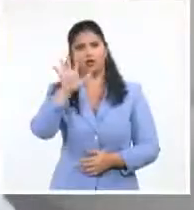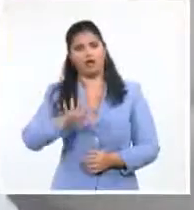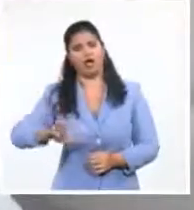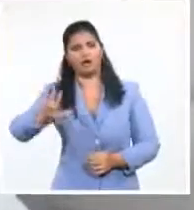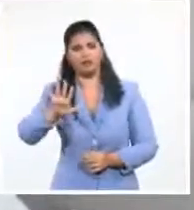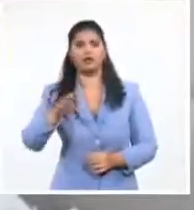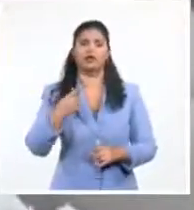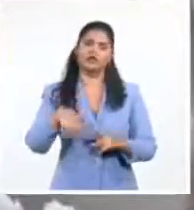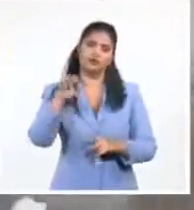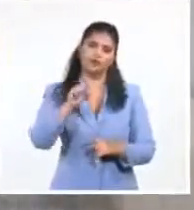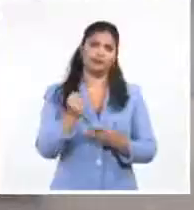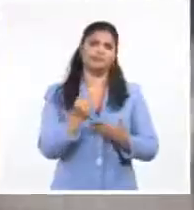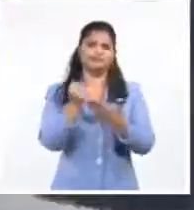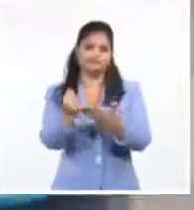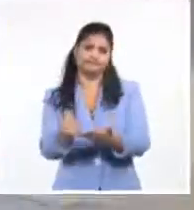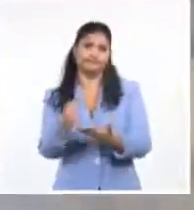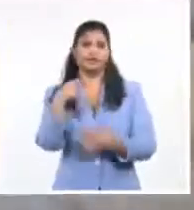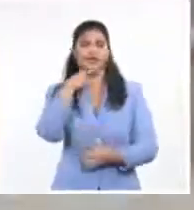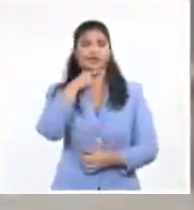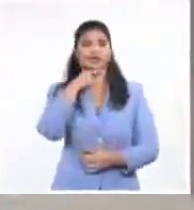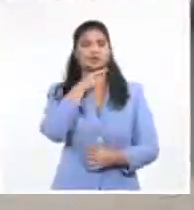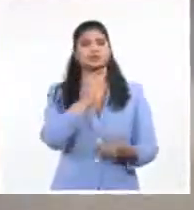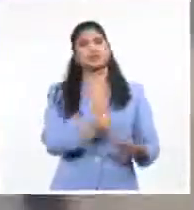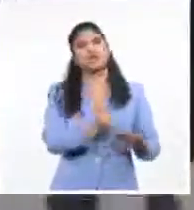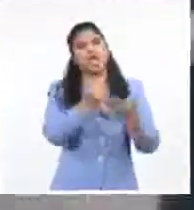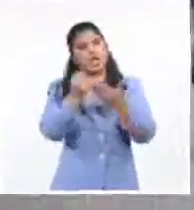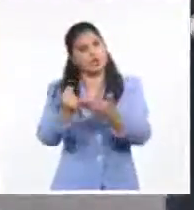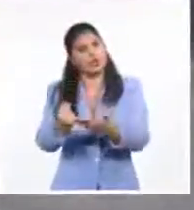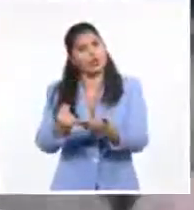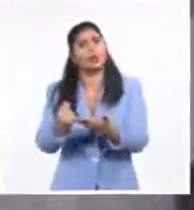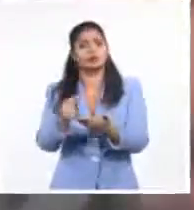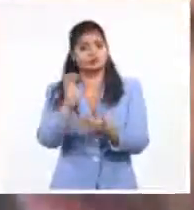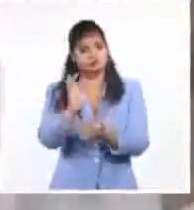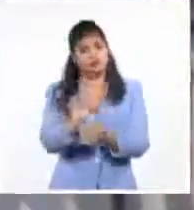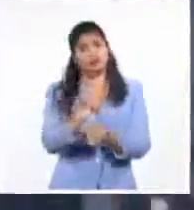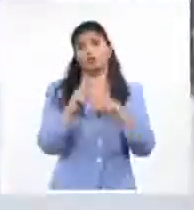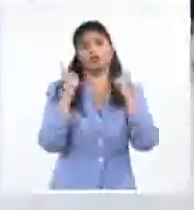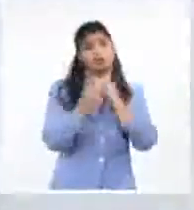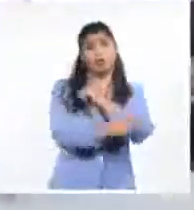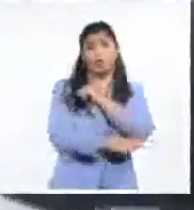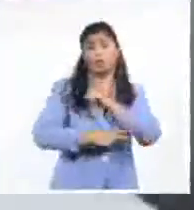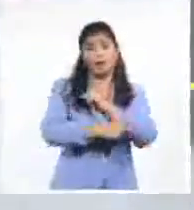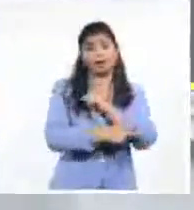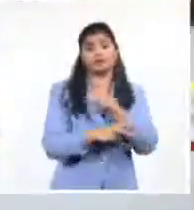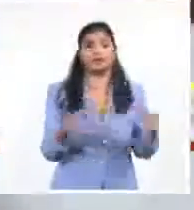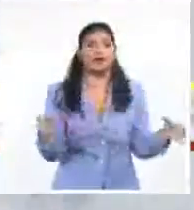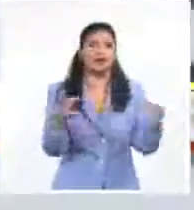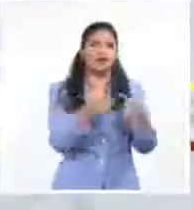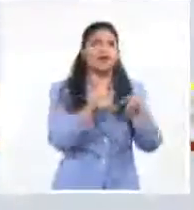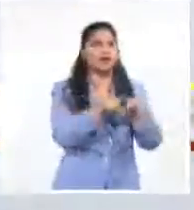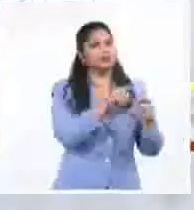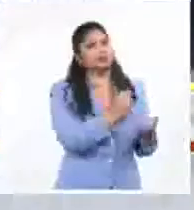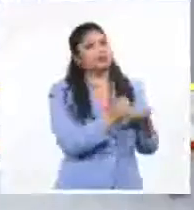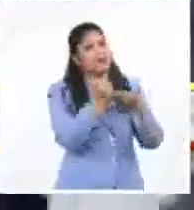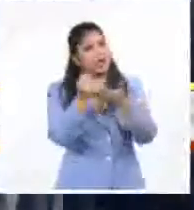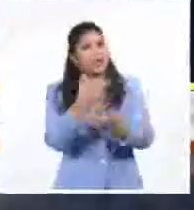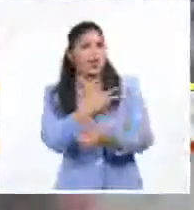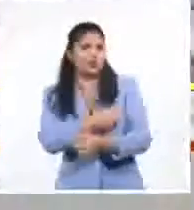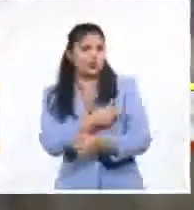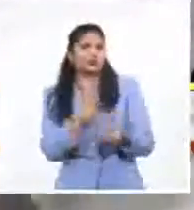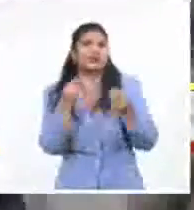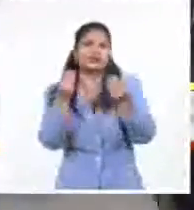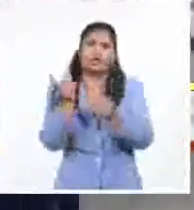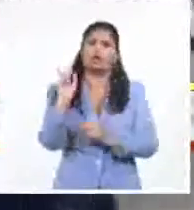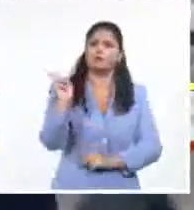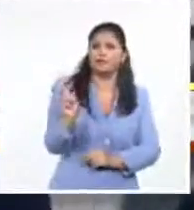Europa. Rusia ofreció prestar a Siria y Turquía la ayuda necesaria para hacer frente a las consecuencias de las devastadoras sacudidas. Venezuela